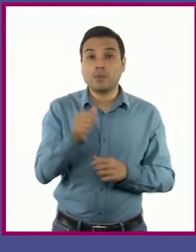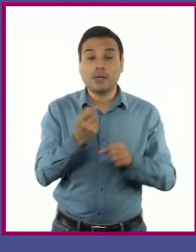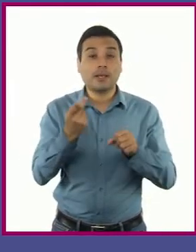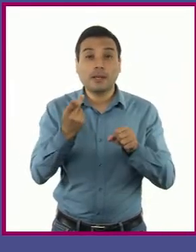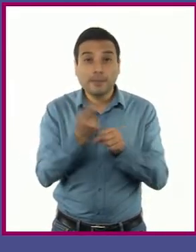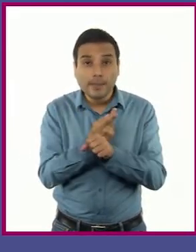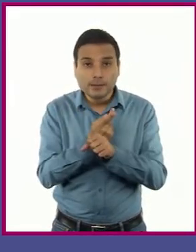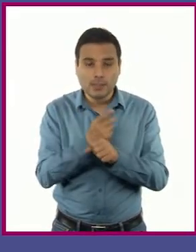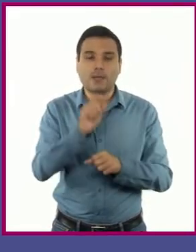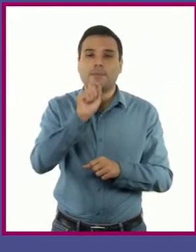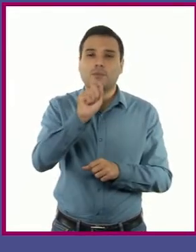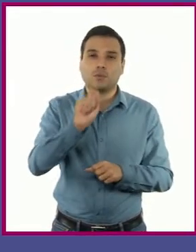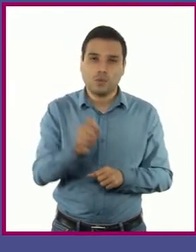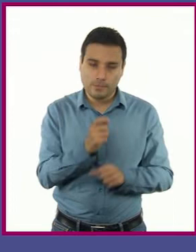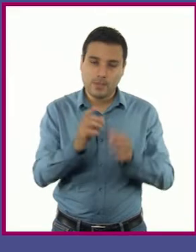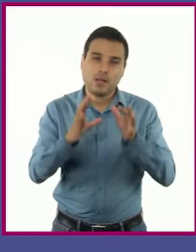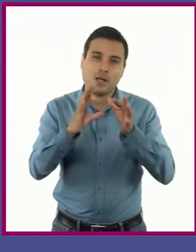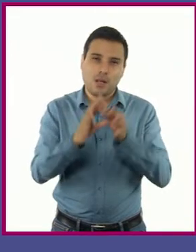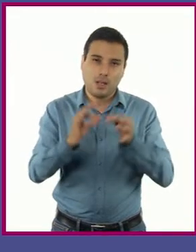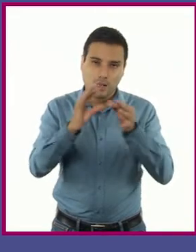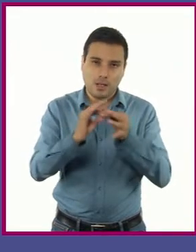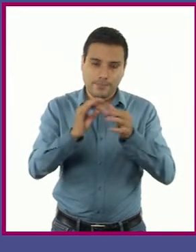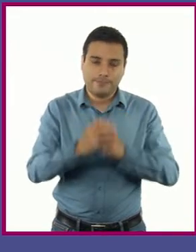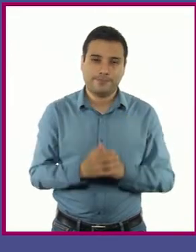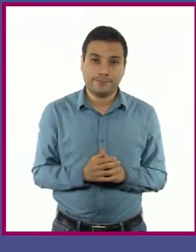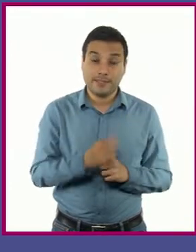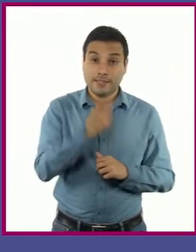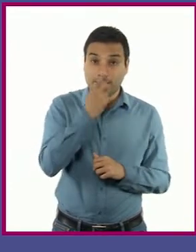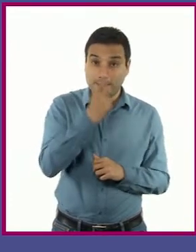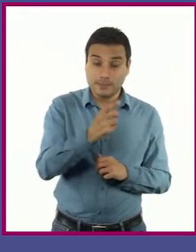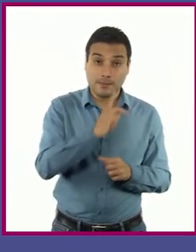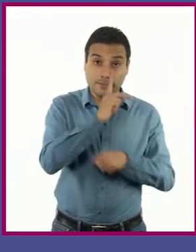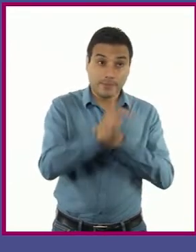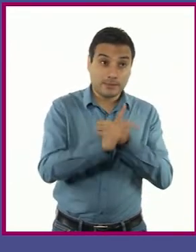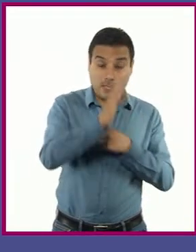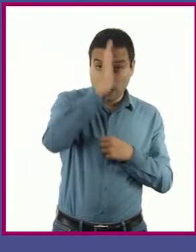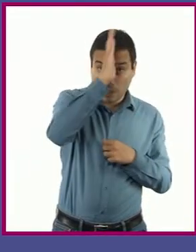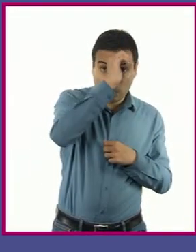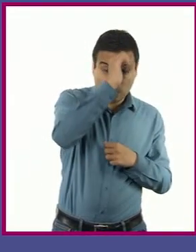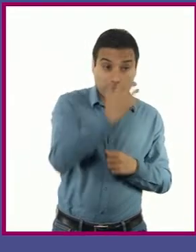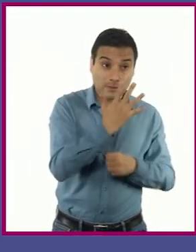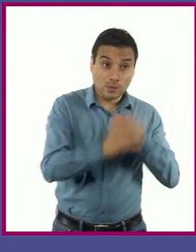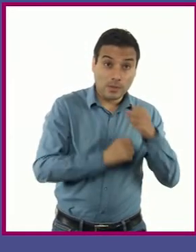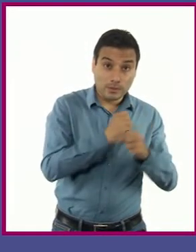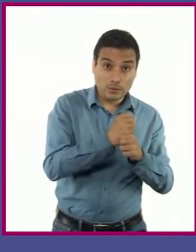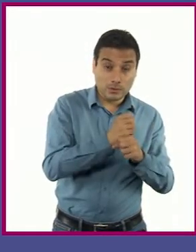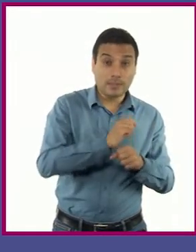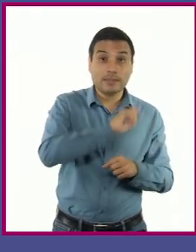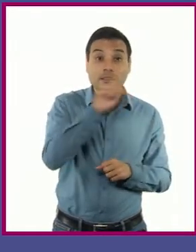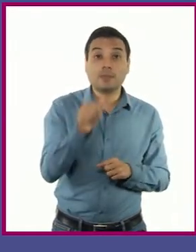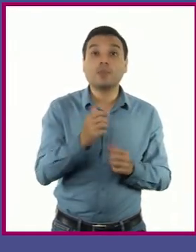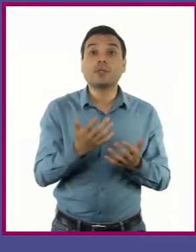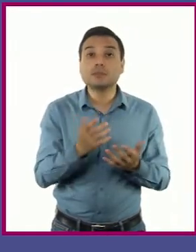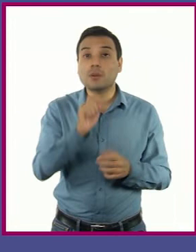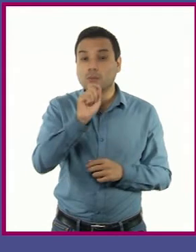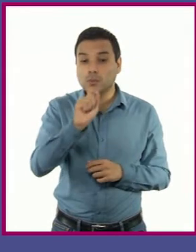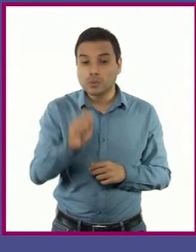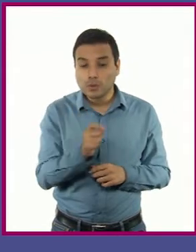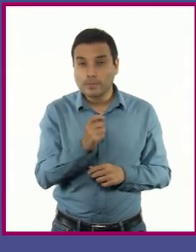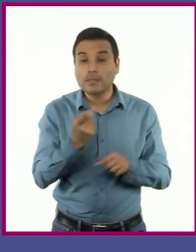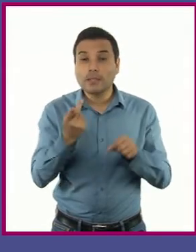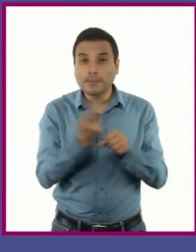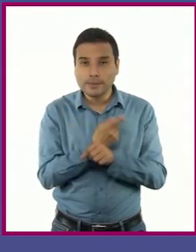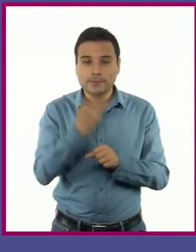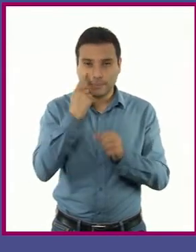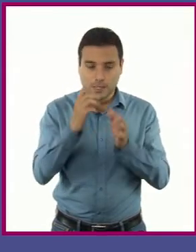acciones que acordaron los países para 5 años sin obtener los mejores resultados, y después del punto y coma explica